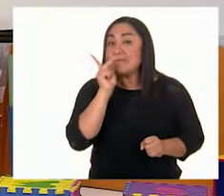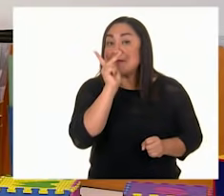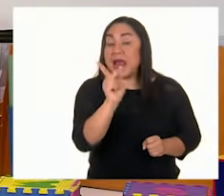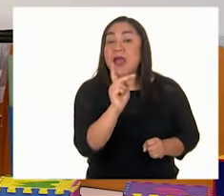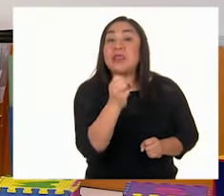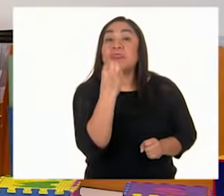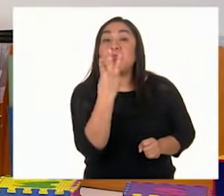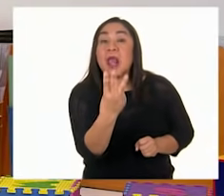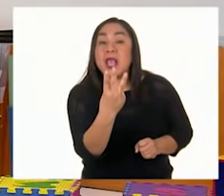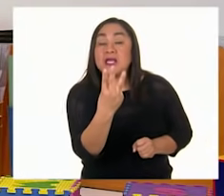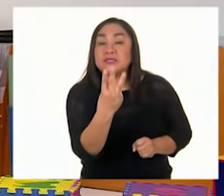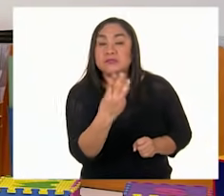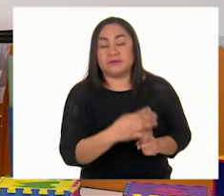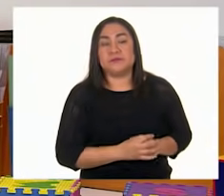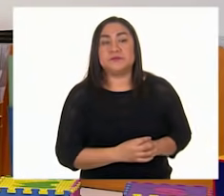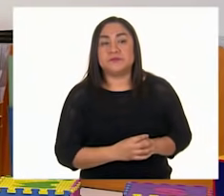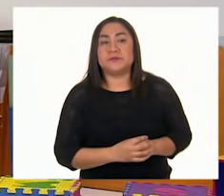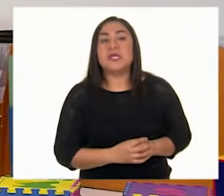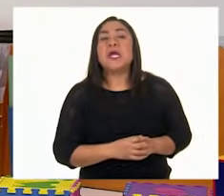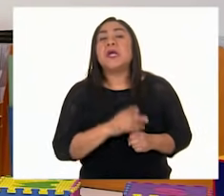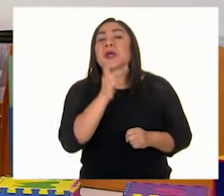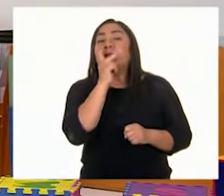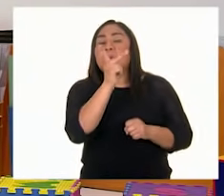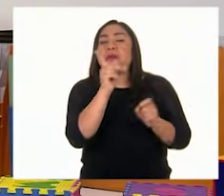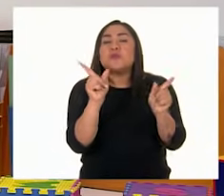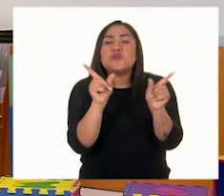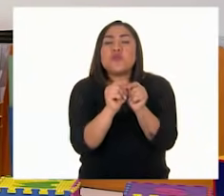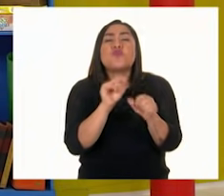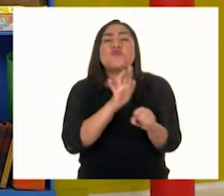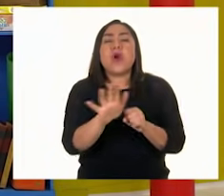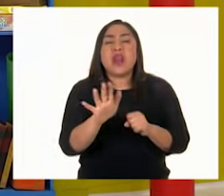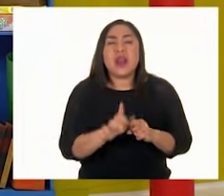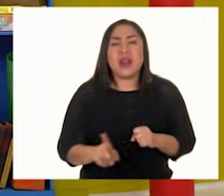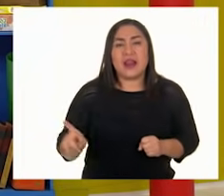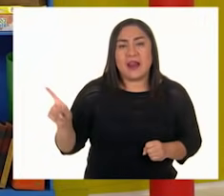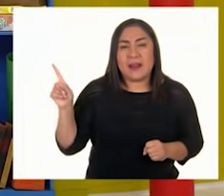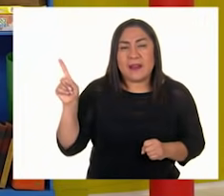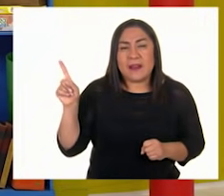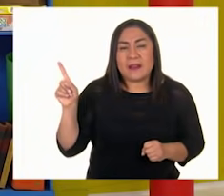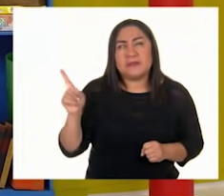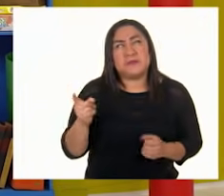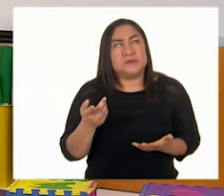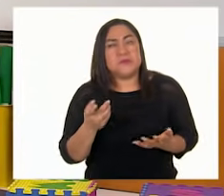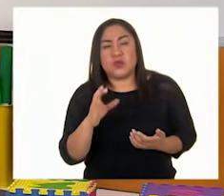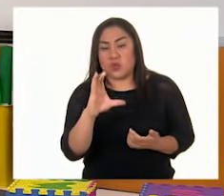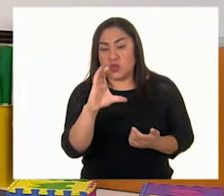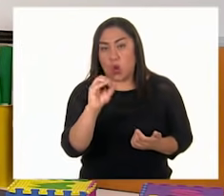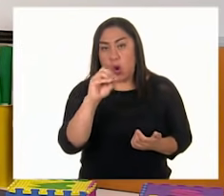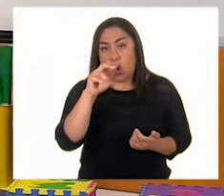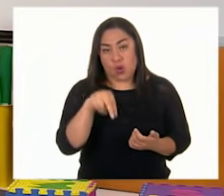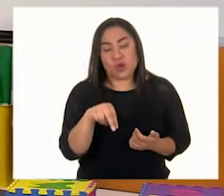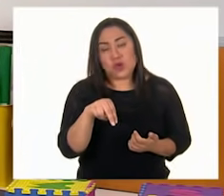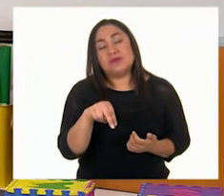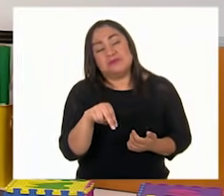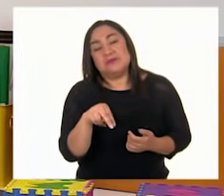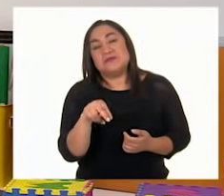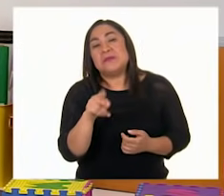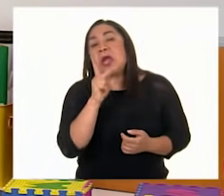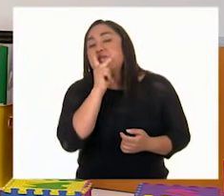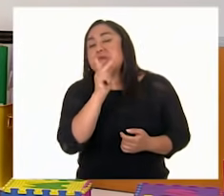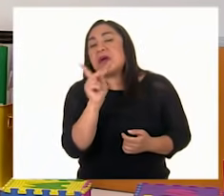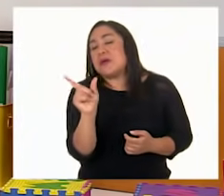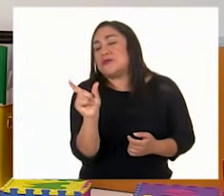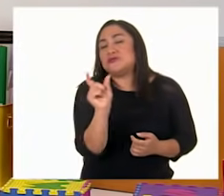Tres palabras. ¿Qué palabra corta hay aquí? Ah, con. Con es una palabra corta, muy